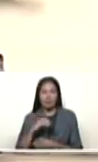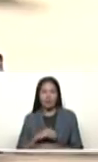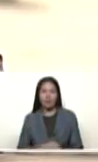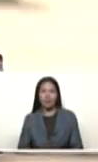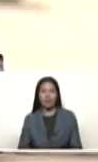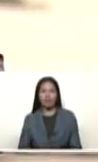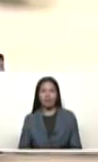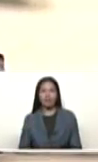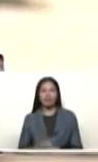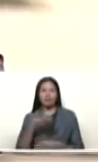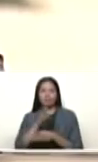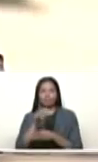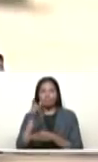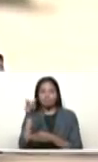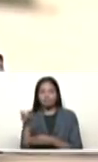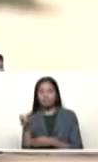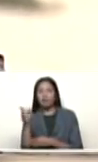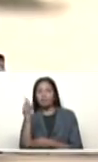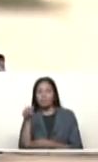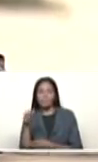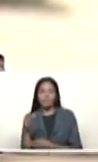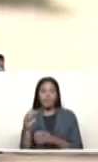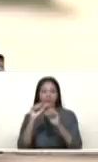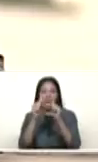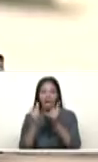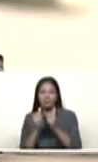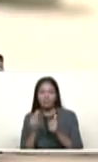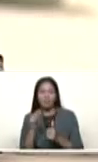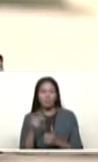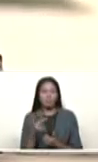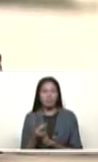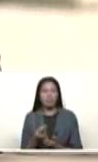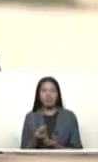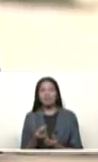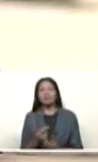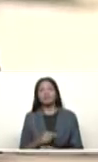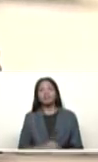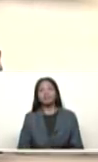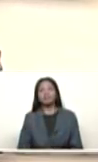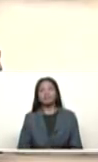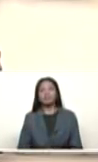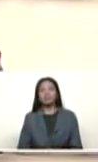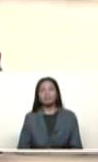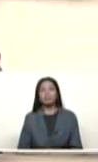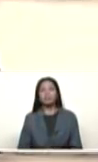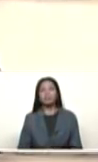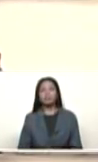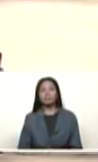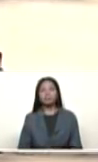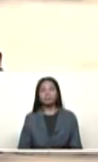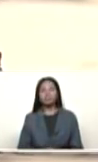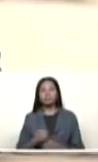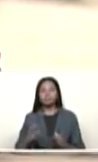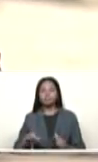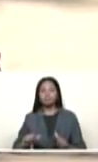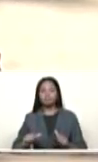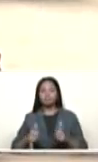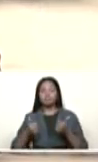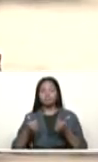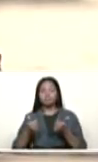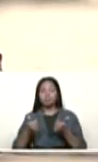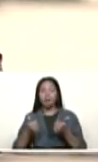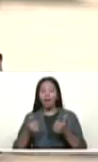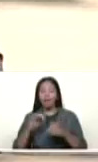a pescadores artesanales y el lanzamiento